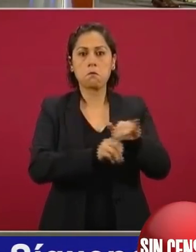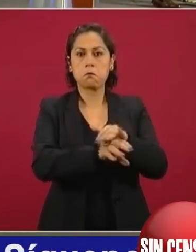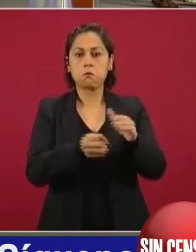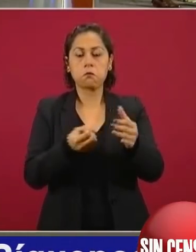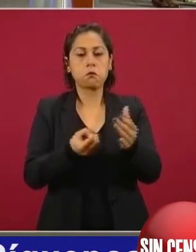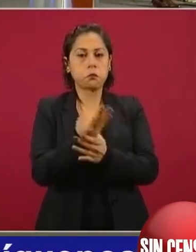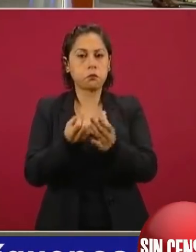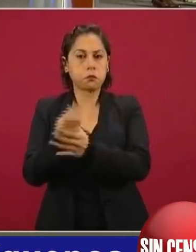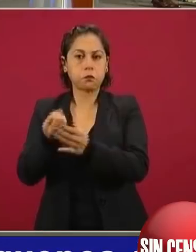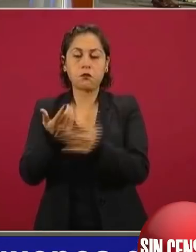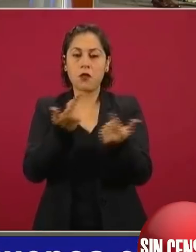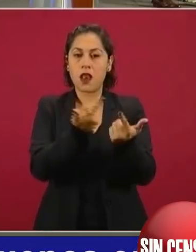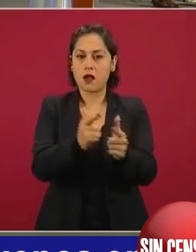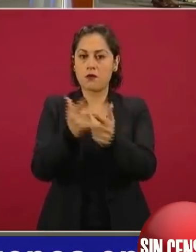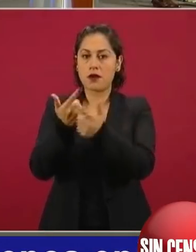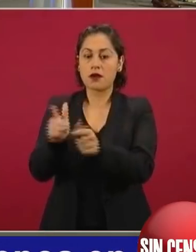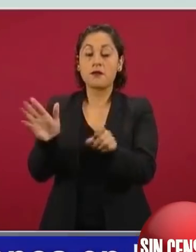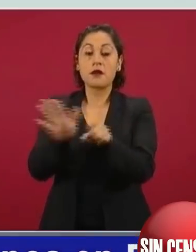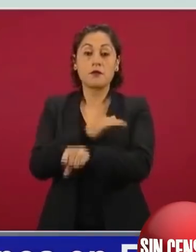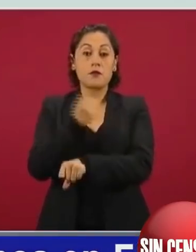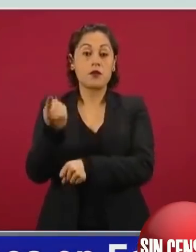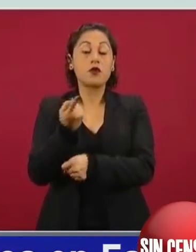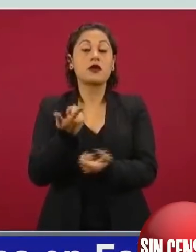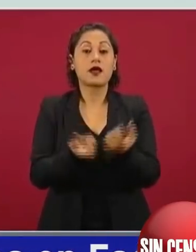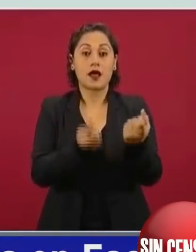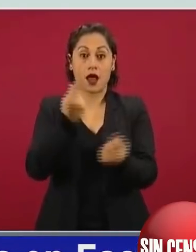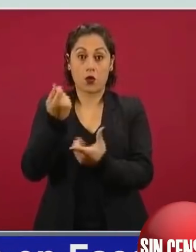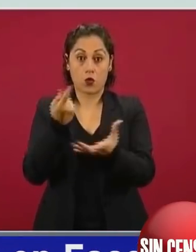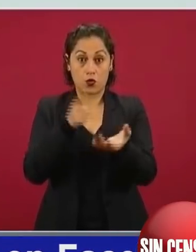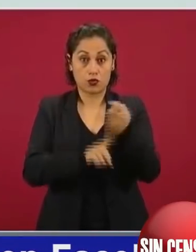porque hay entidades, en su mayoría son